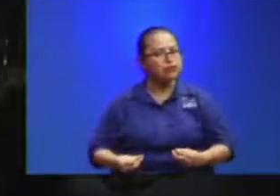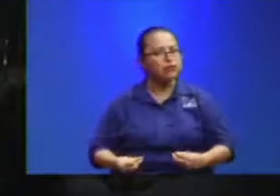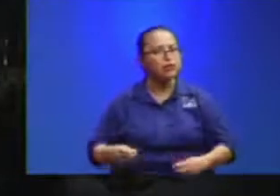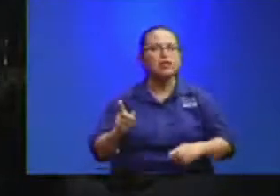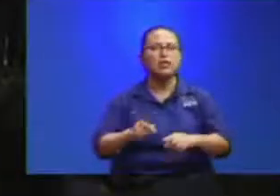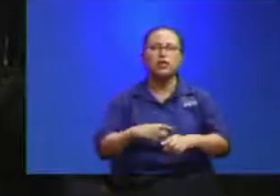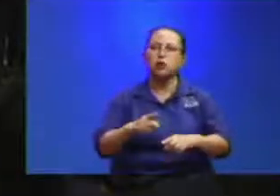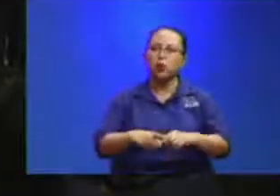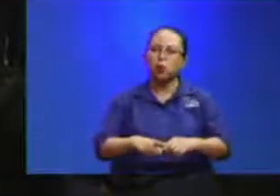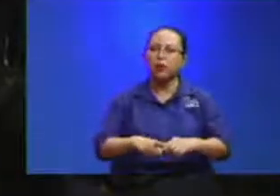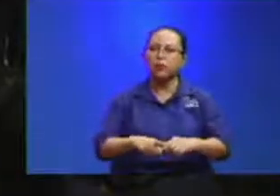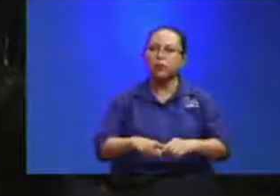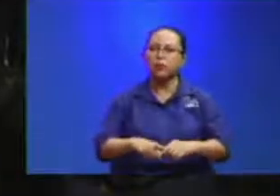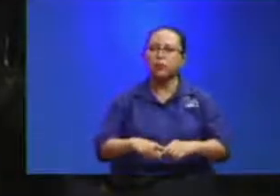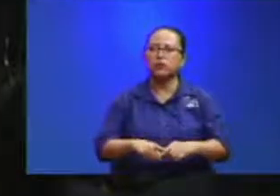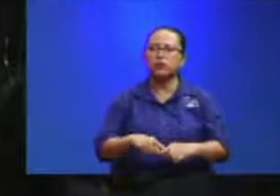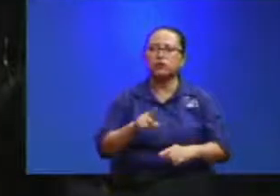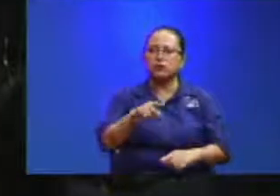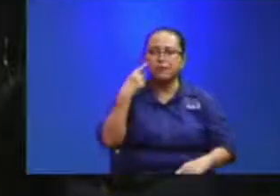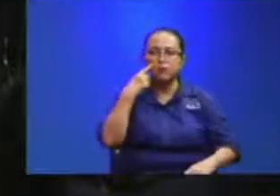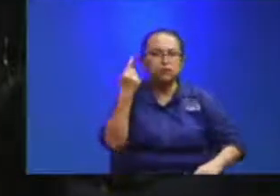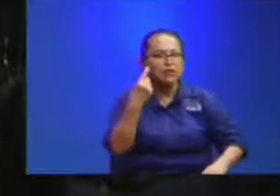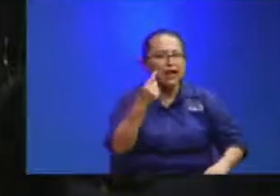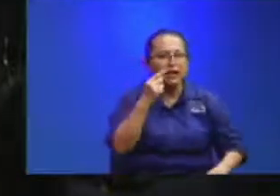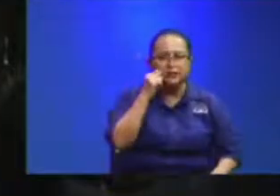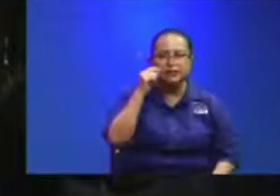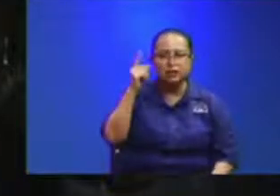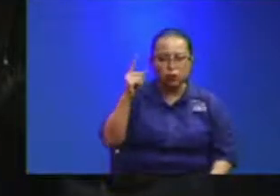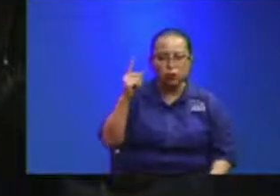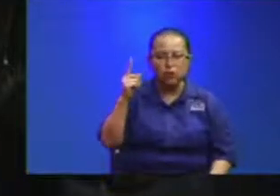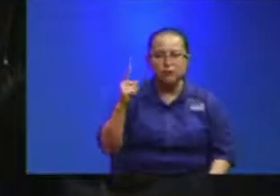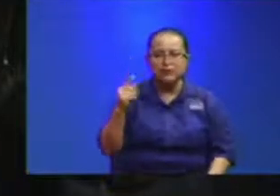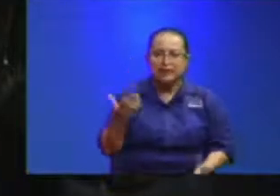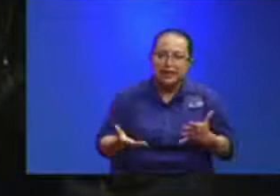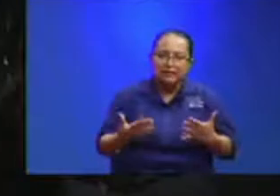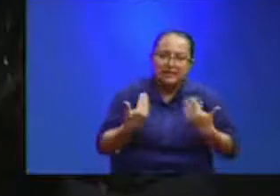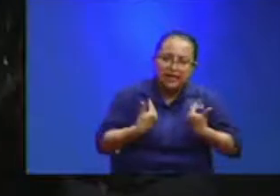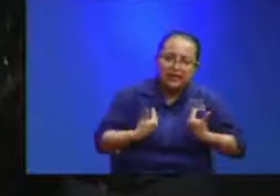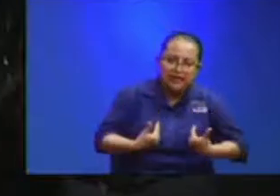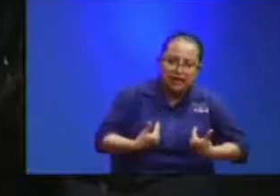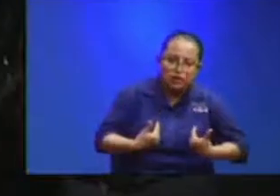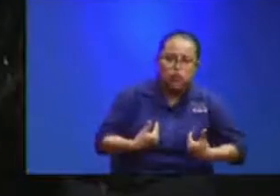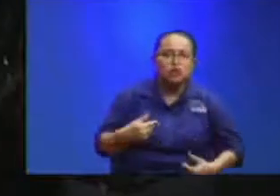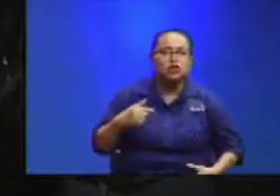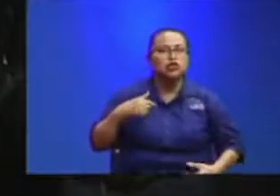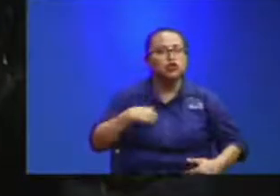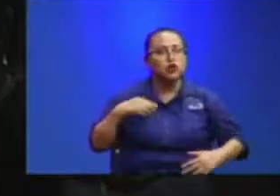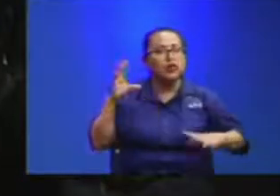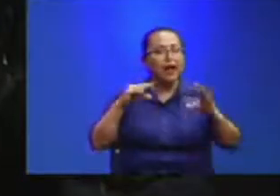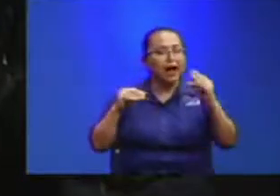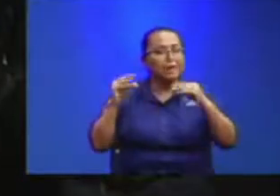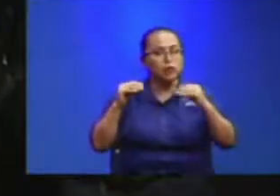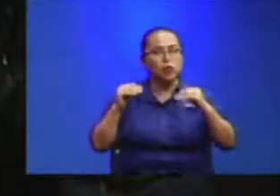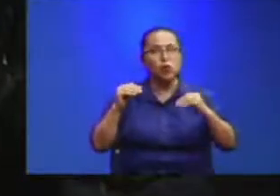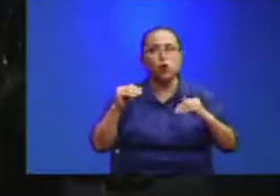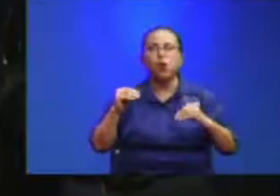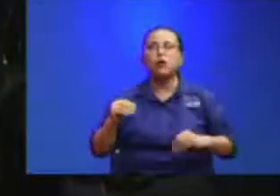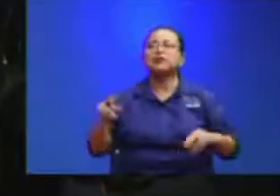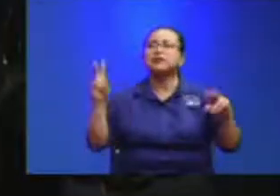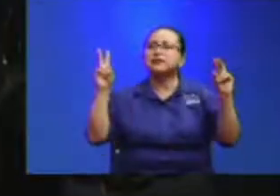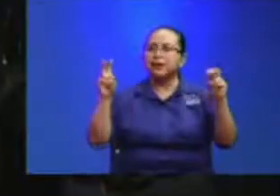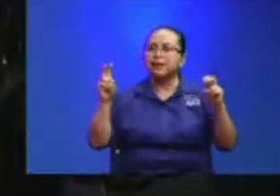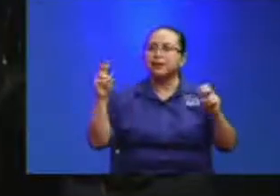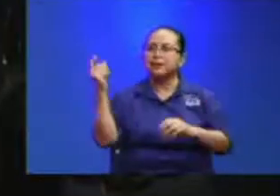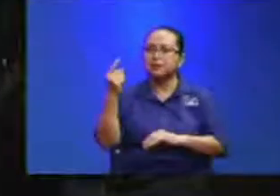le estuviera hablando tonterías sería una injusticia pero yo no vengo a hablarle parte de mi persona